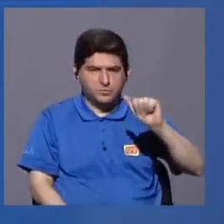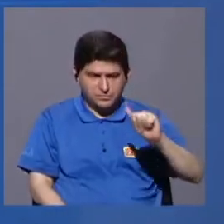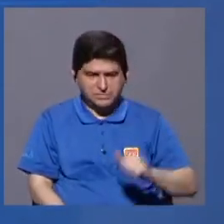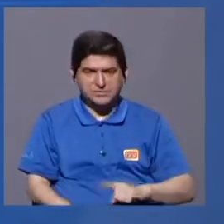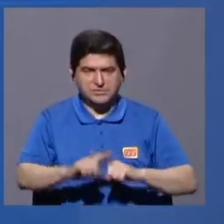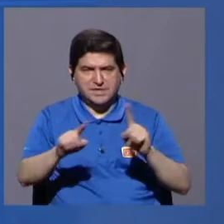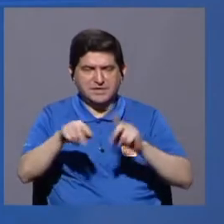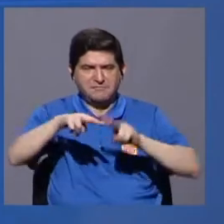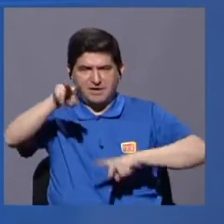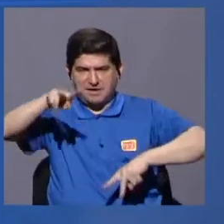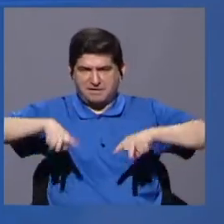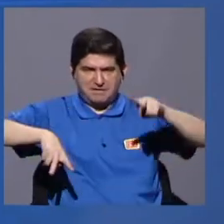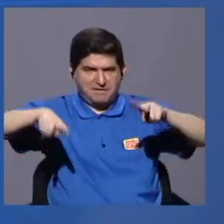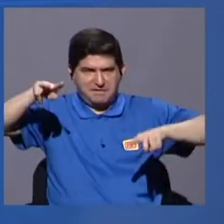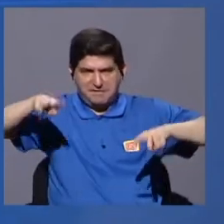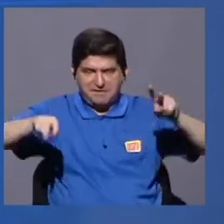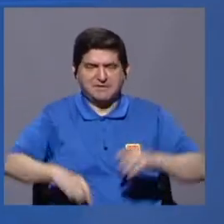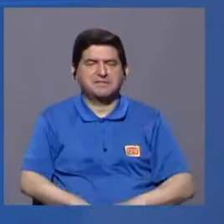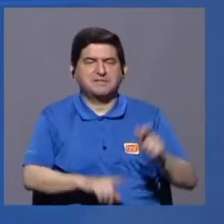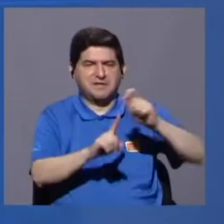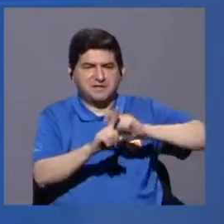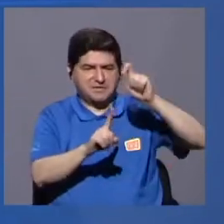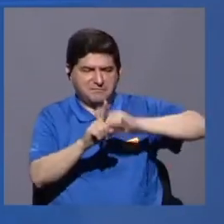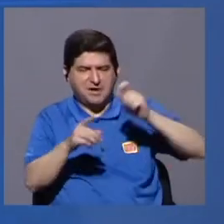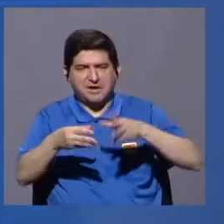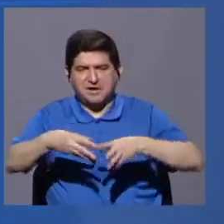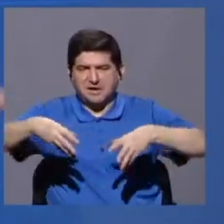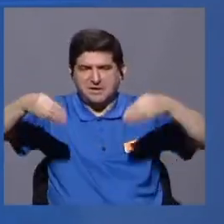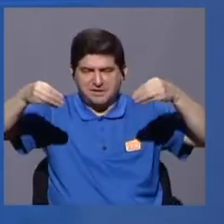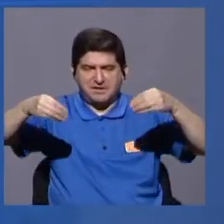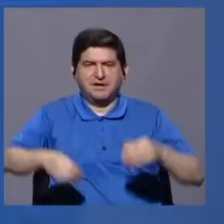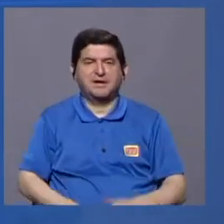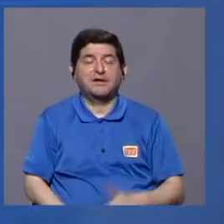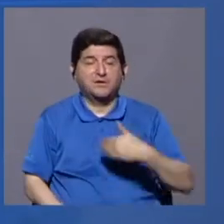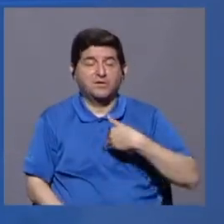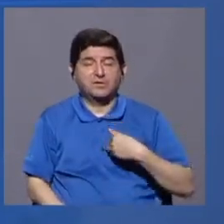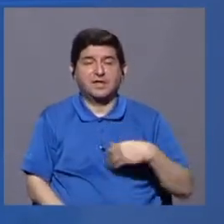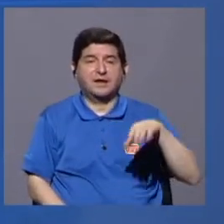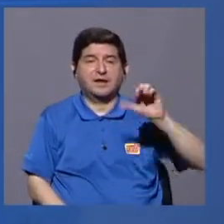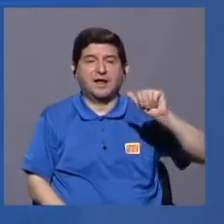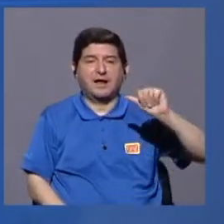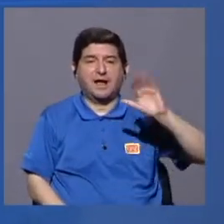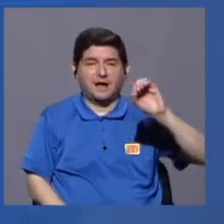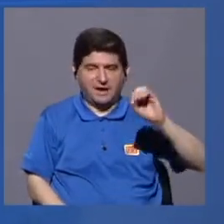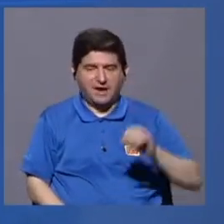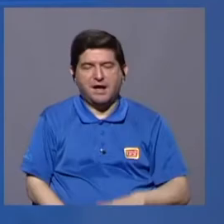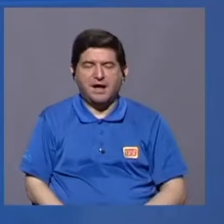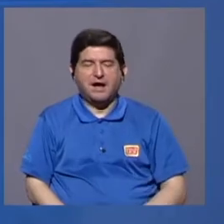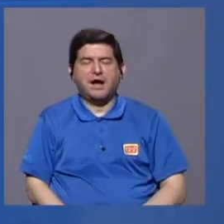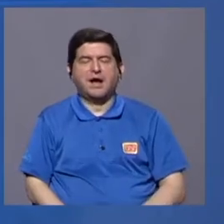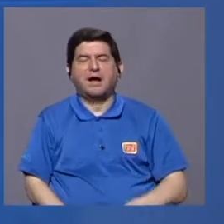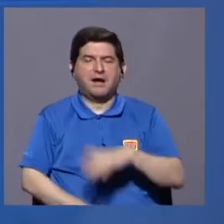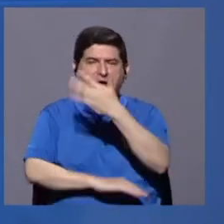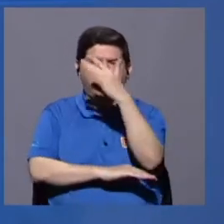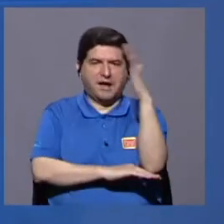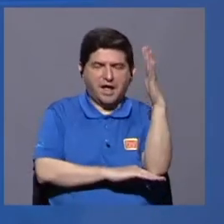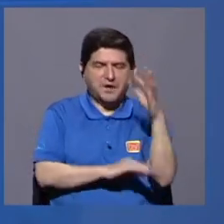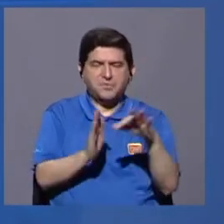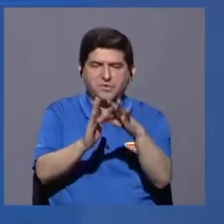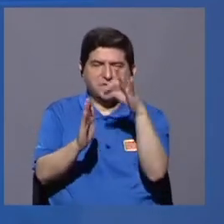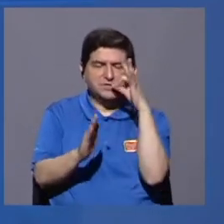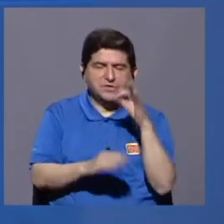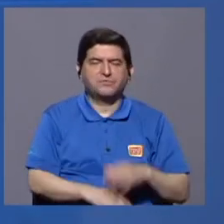varias variedades, ¿verdad? De banano, de plátano, juntos. Tienen cacao, árboles frutales, árboles maderables,